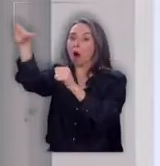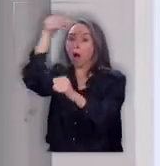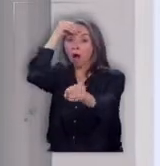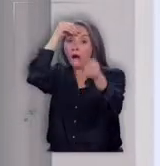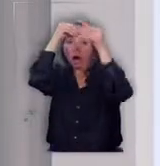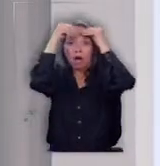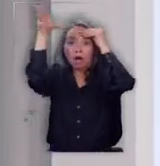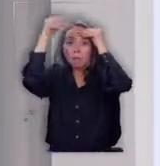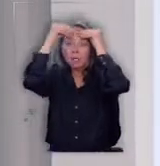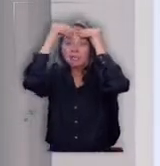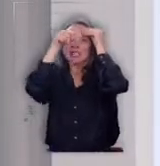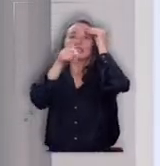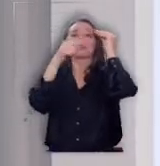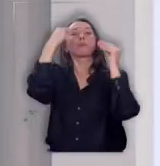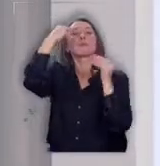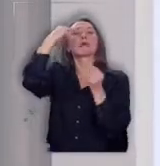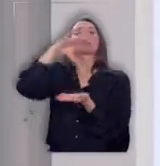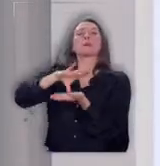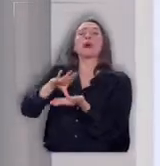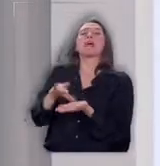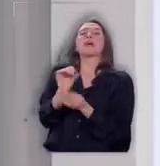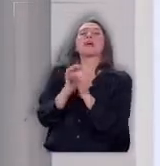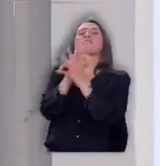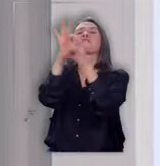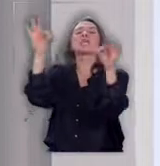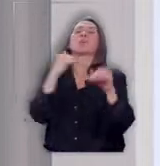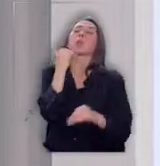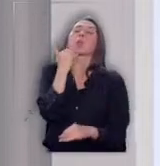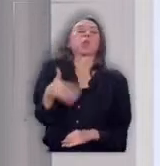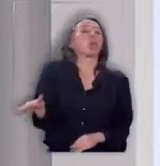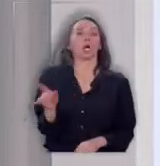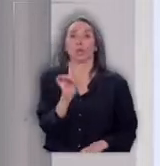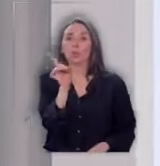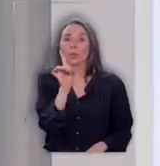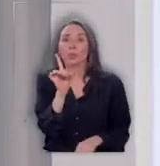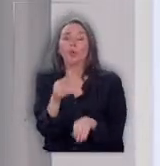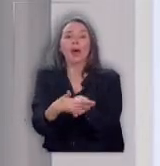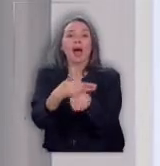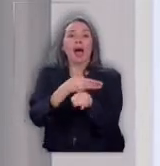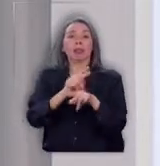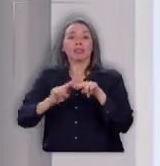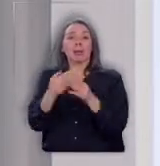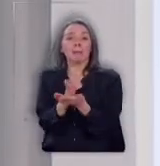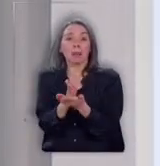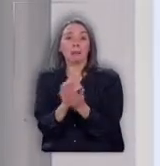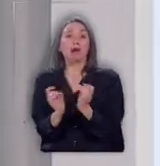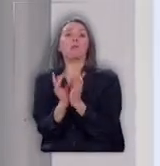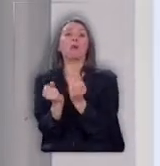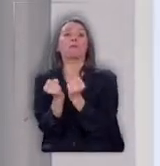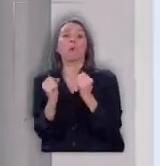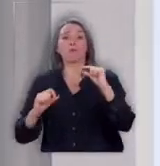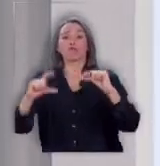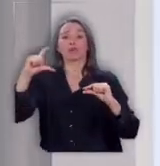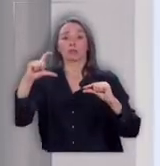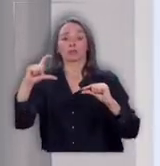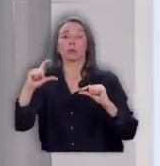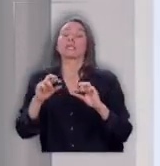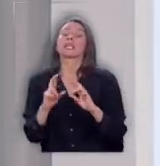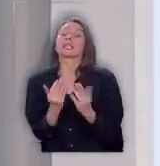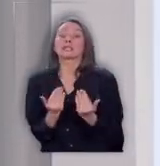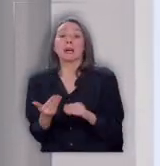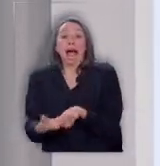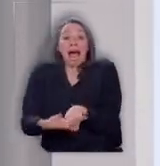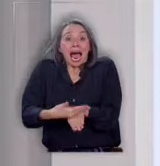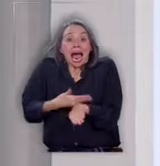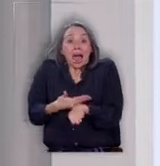si subestimamos este virus hay que estar preparado para ese escenario Iván con la esperanza de que estando